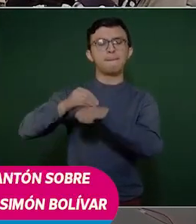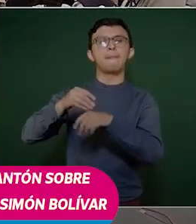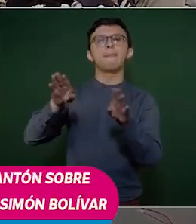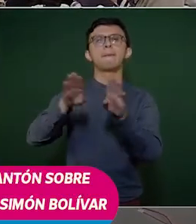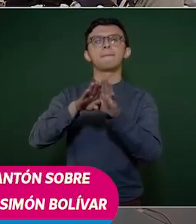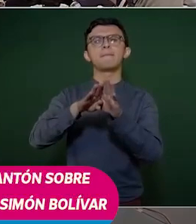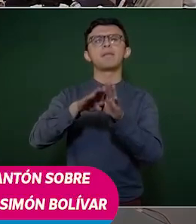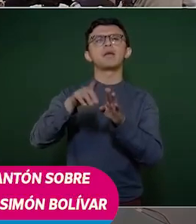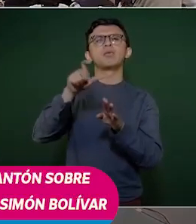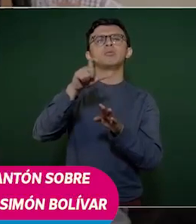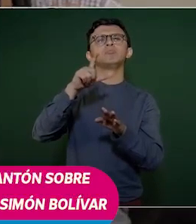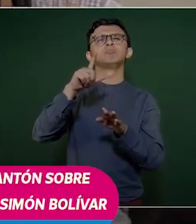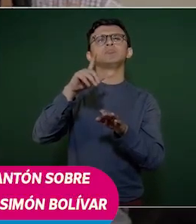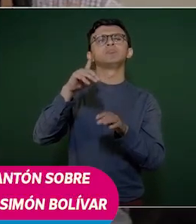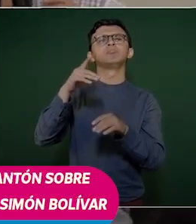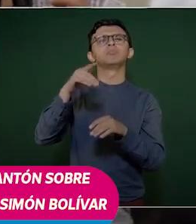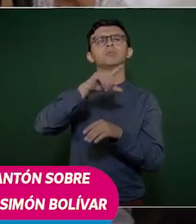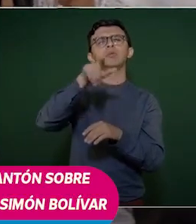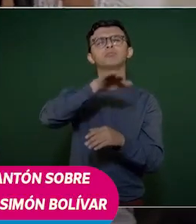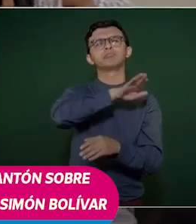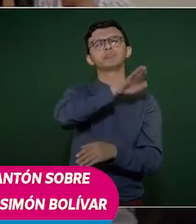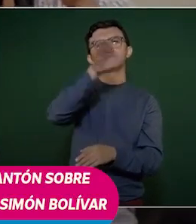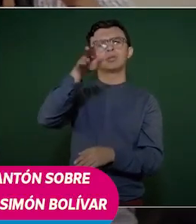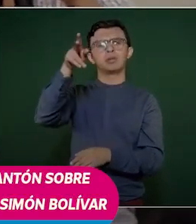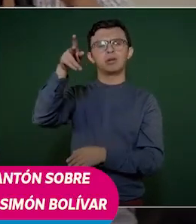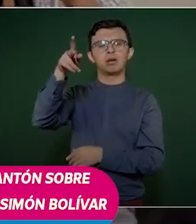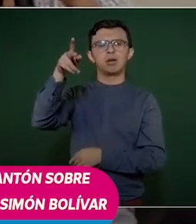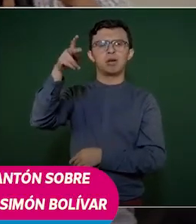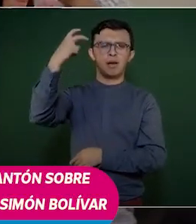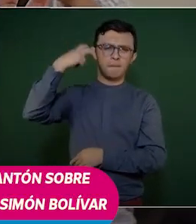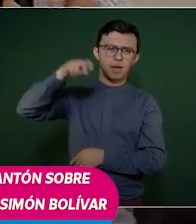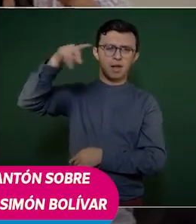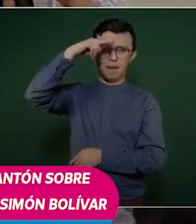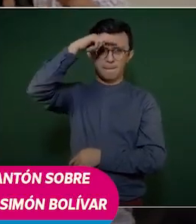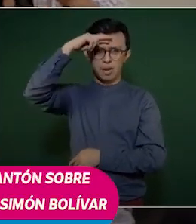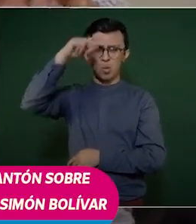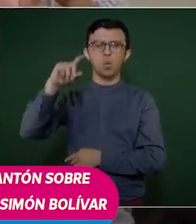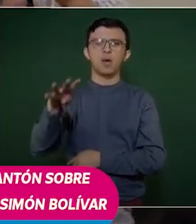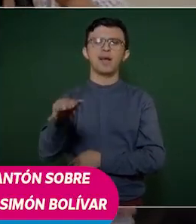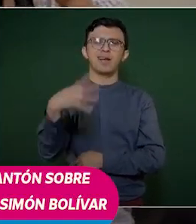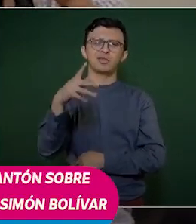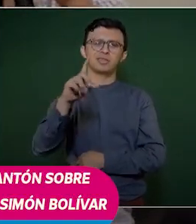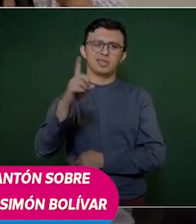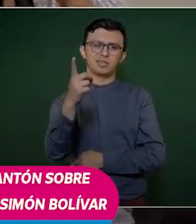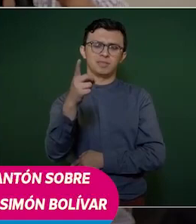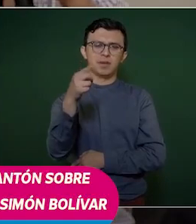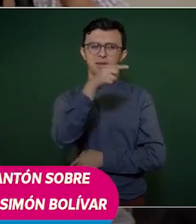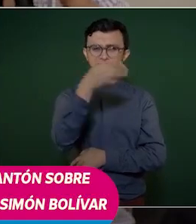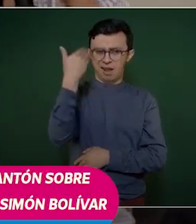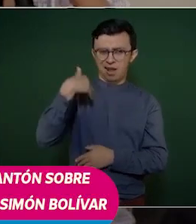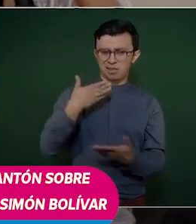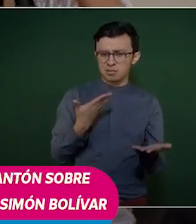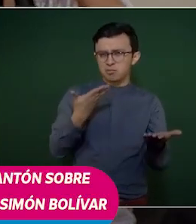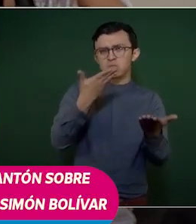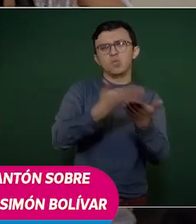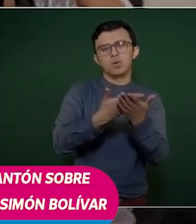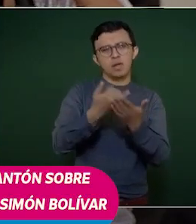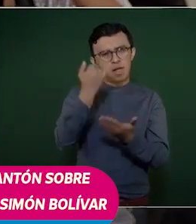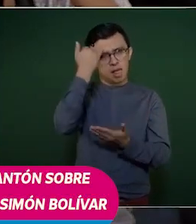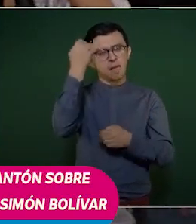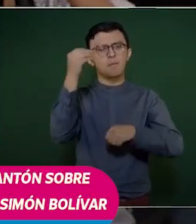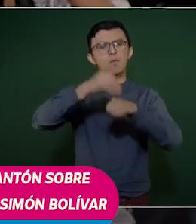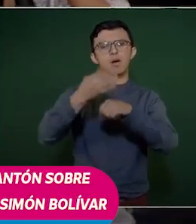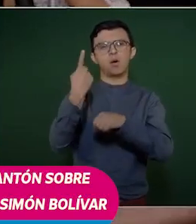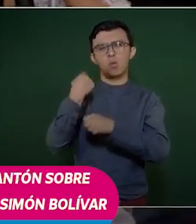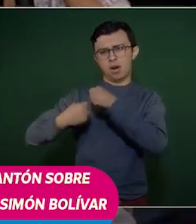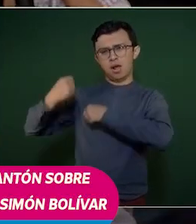Perú el 14 de diciembre, preguntarle si este planteamiento, esta tesis que planteó hace un